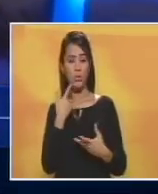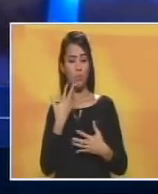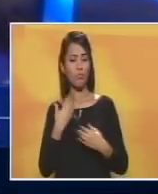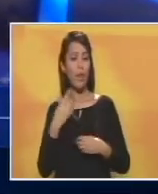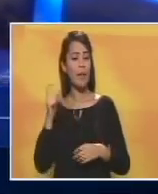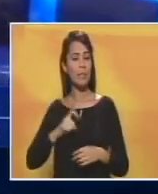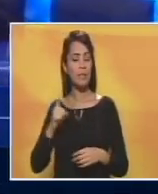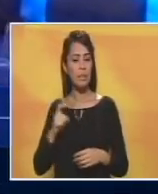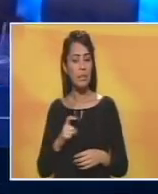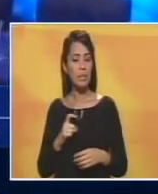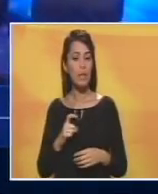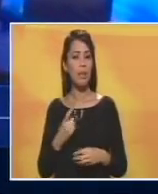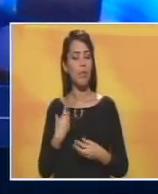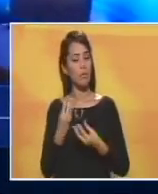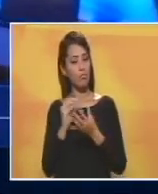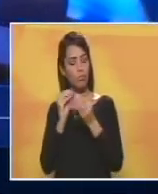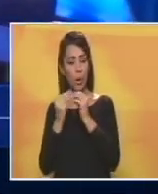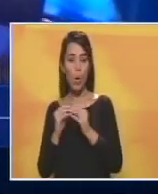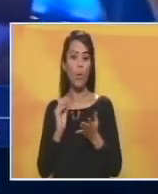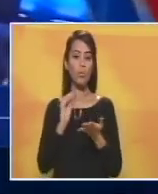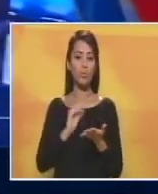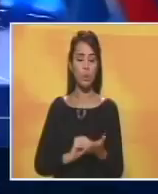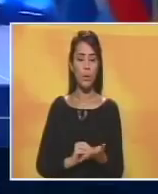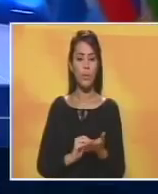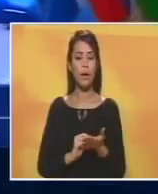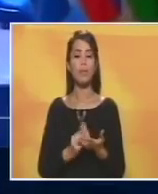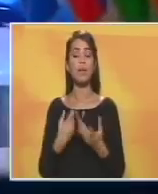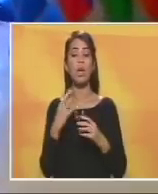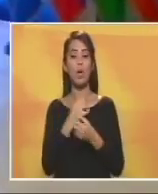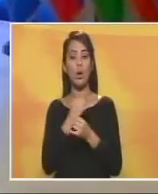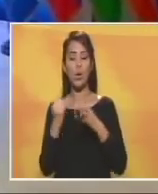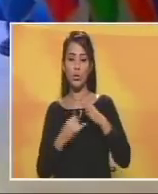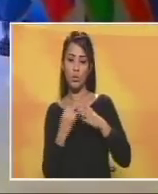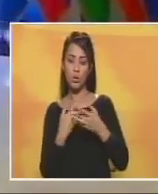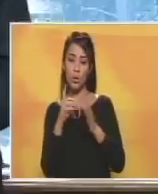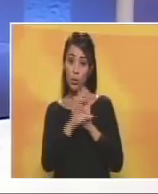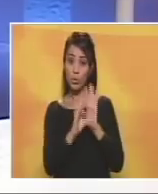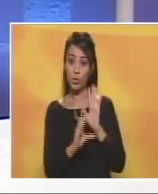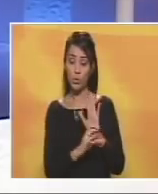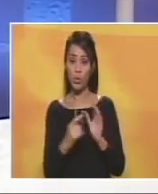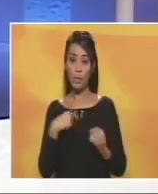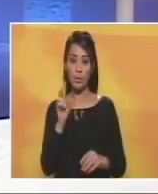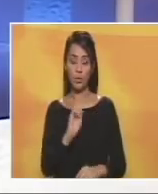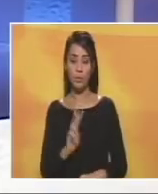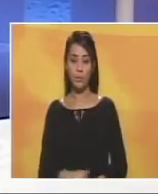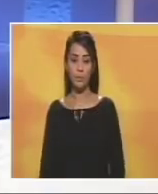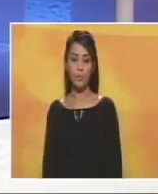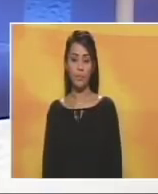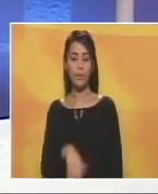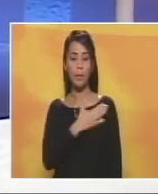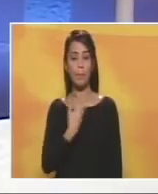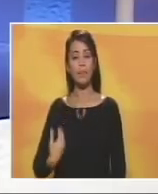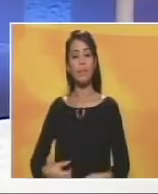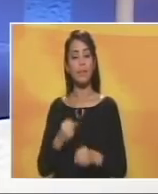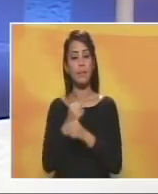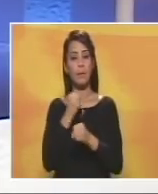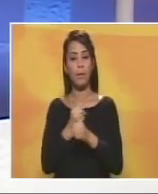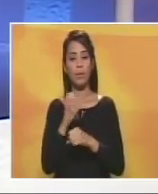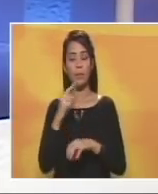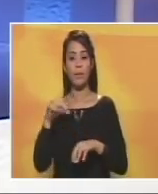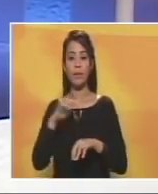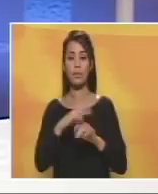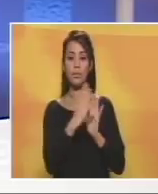la necesidad de que se restaure el orden democrático constitucional en Venezuela. El presidente de la Comisión de Trabajadores de la Asamblea